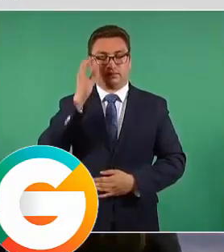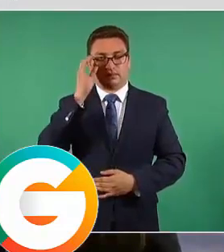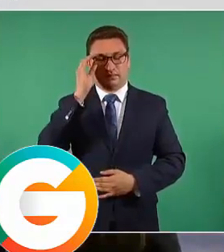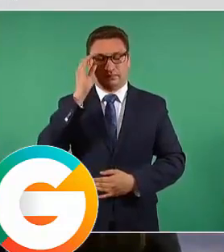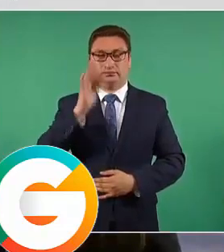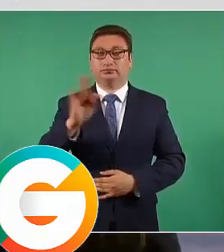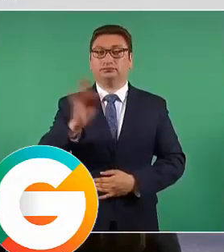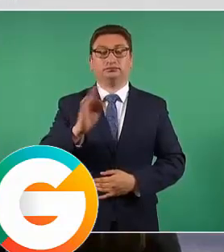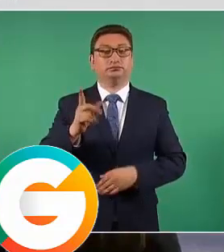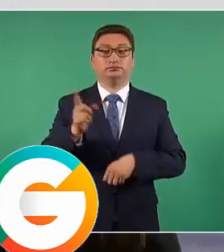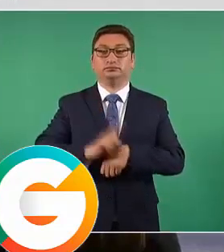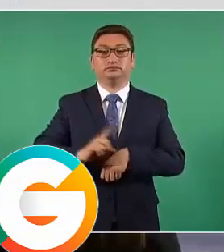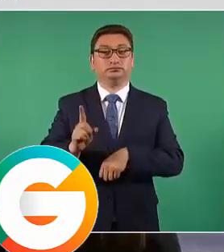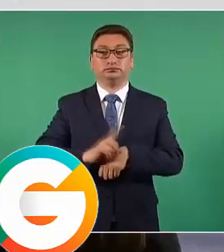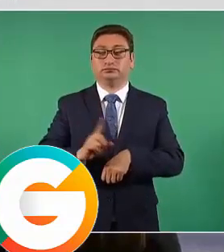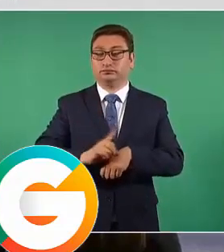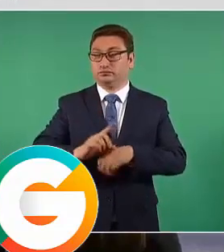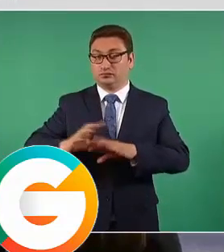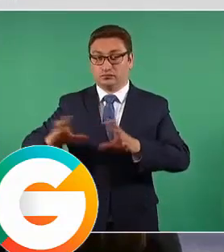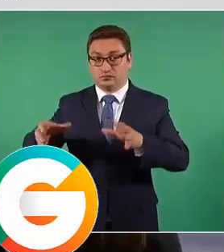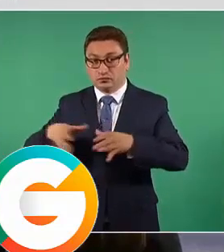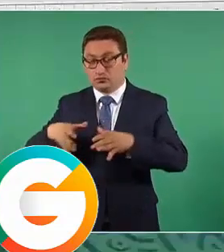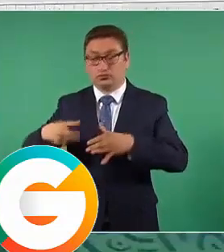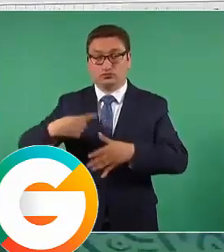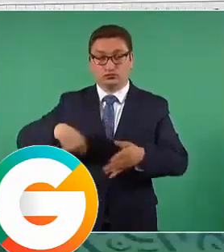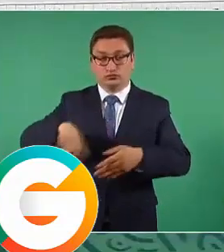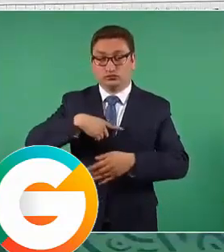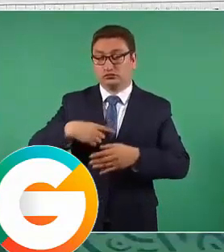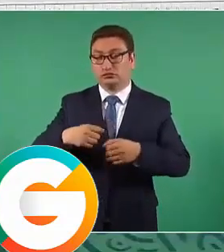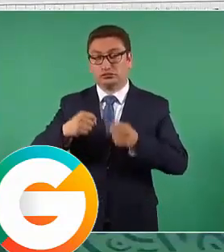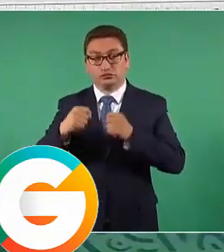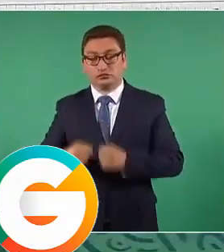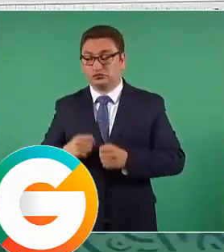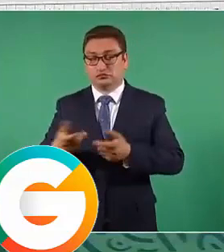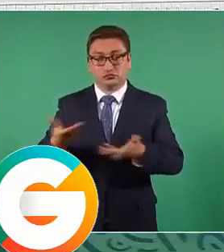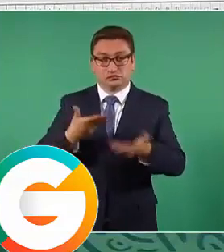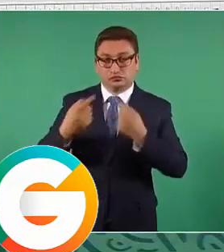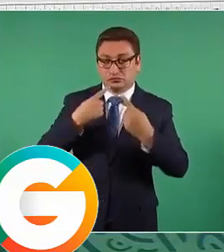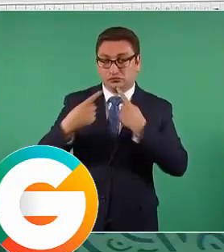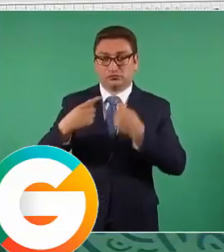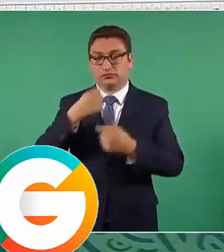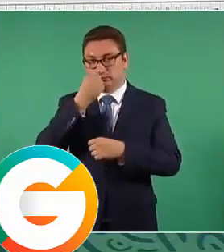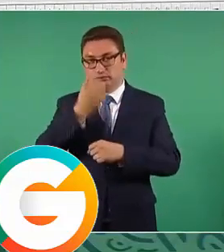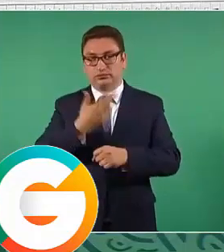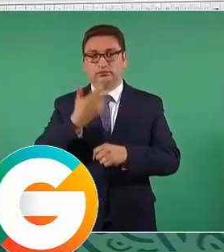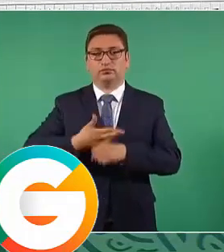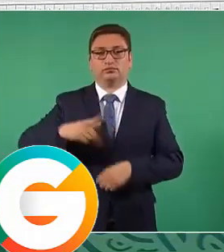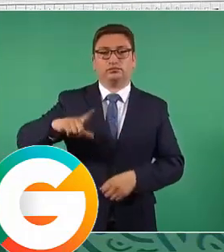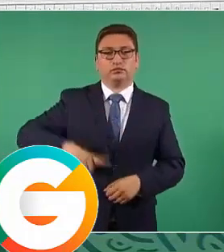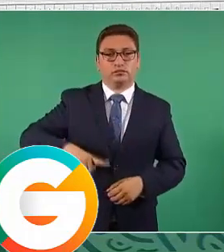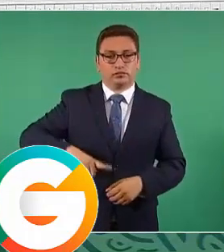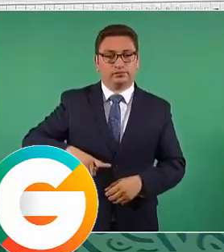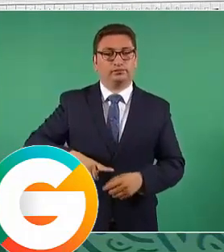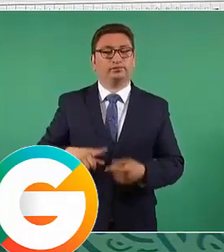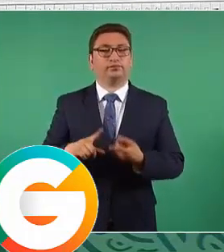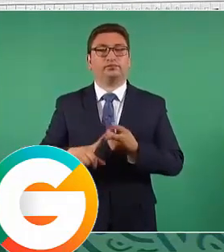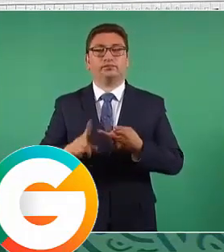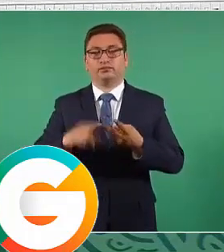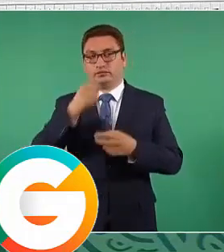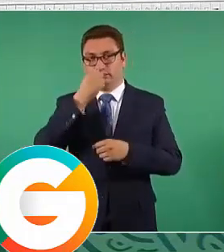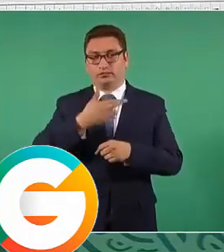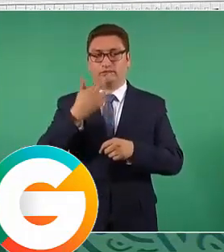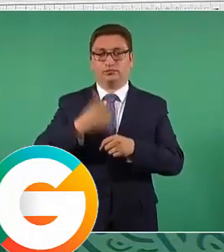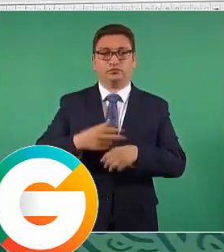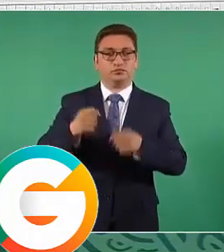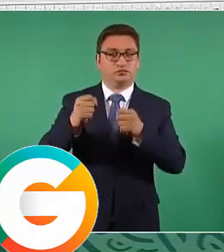reuniéramos todos los integrantes del Gabinete de Seguridad, la Secretaria de Gobernación, Secretario de